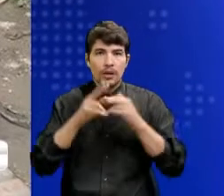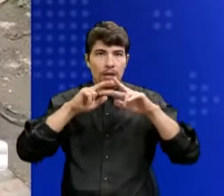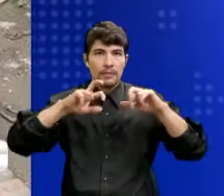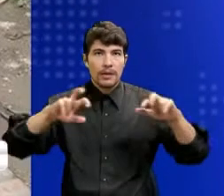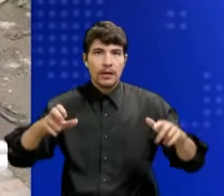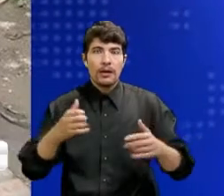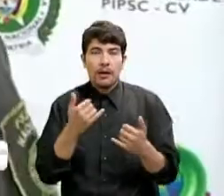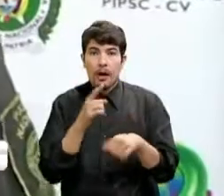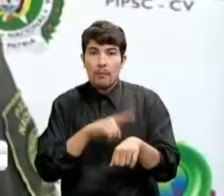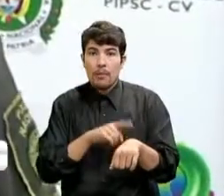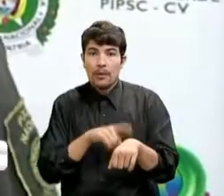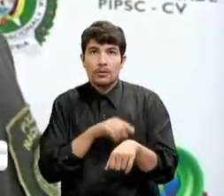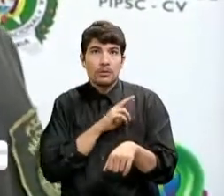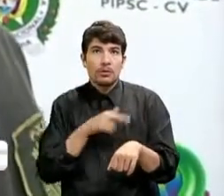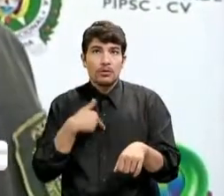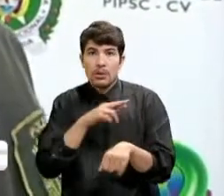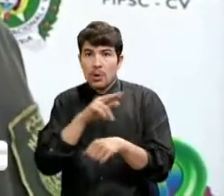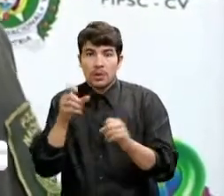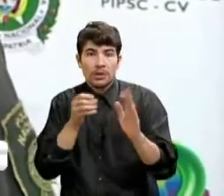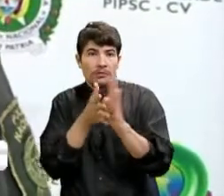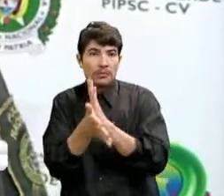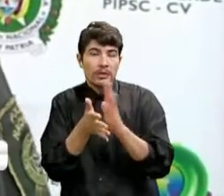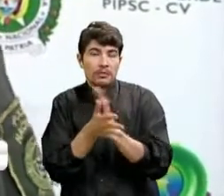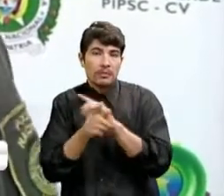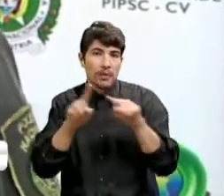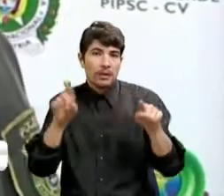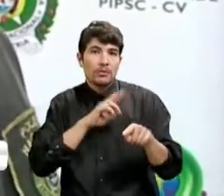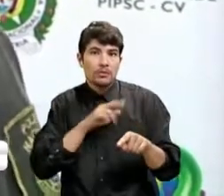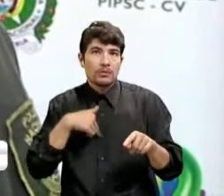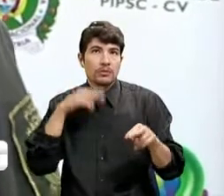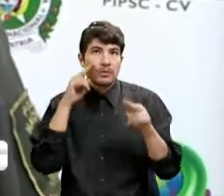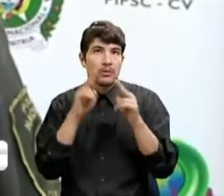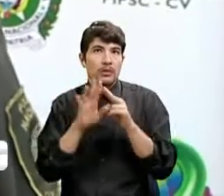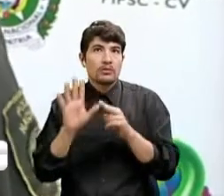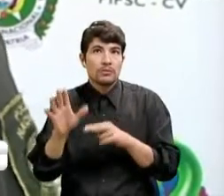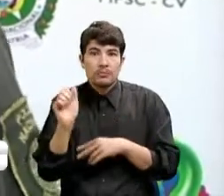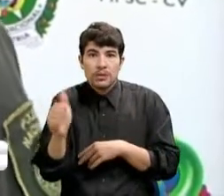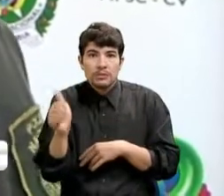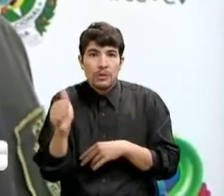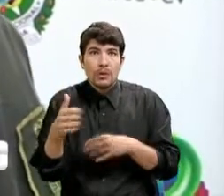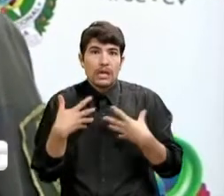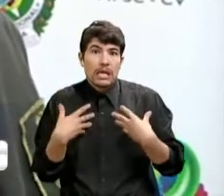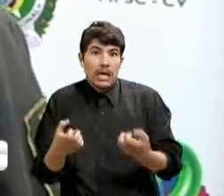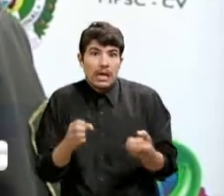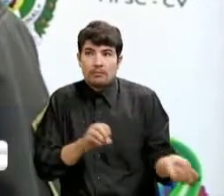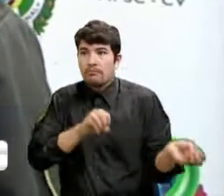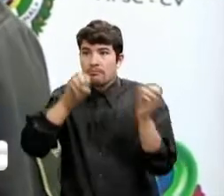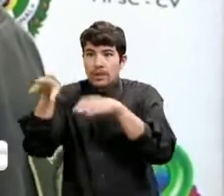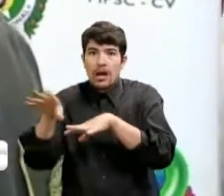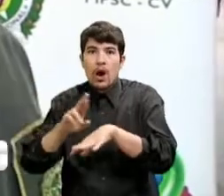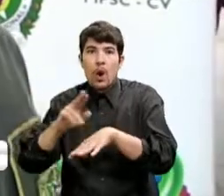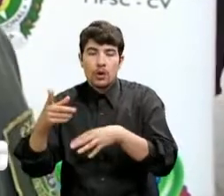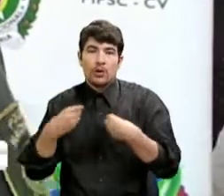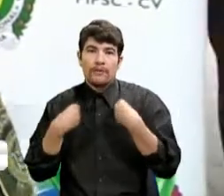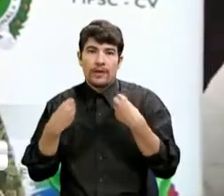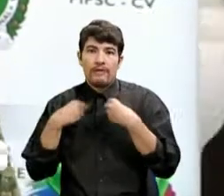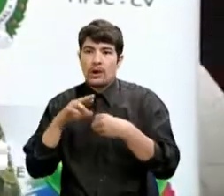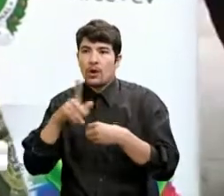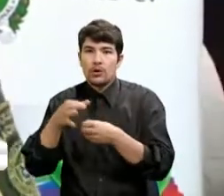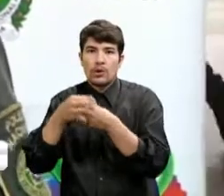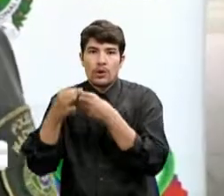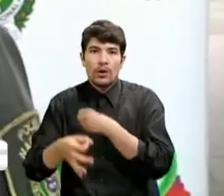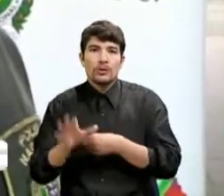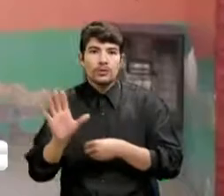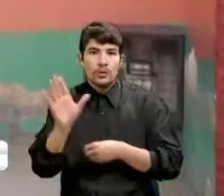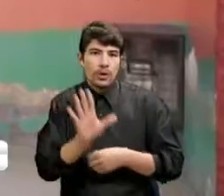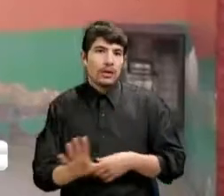no tenemos mayores datos del caso pero tenemos conocimiento que fueron se fueron a recibir a otra localidad en otro